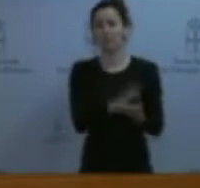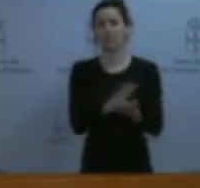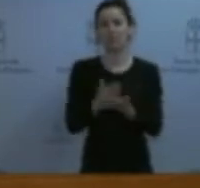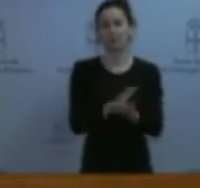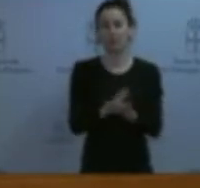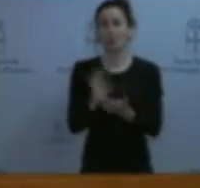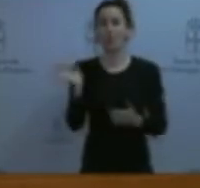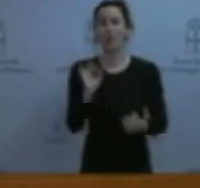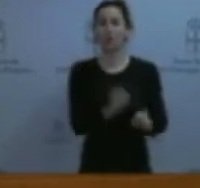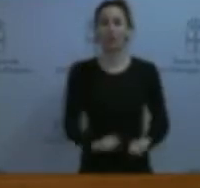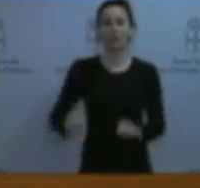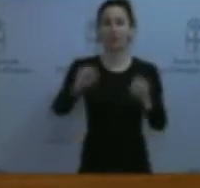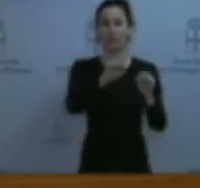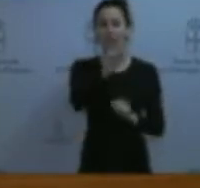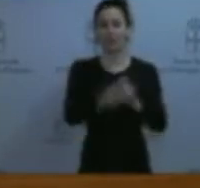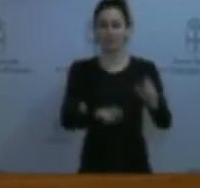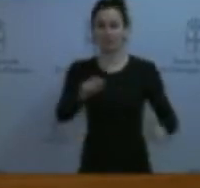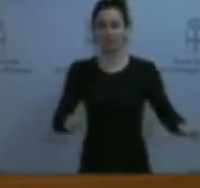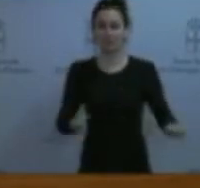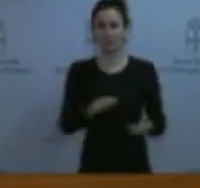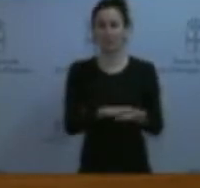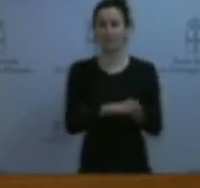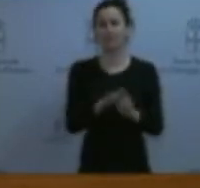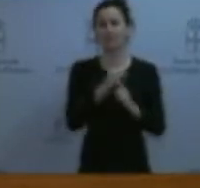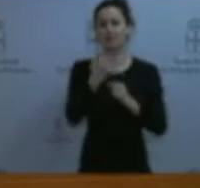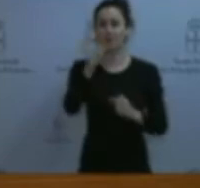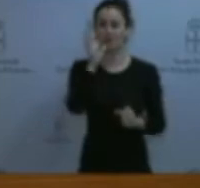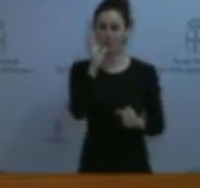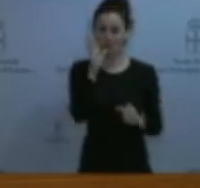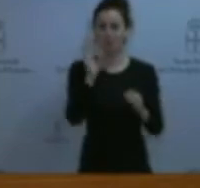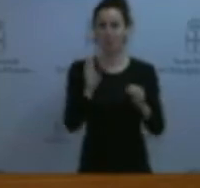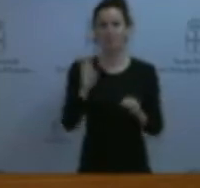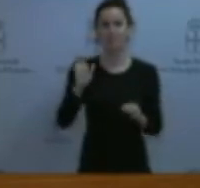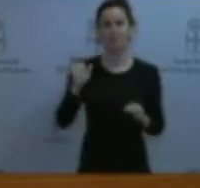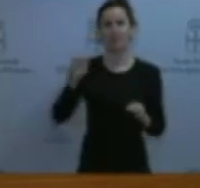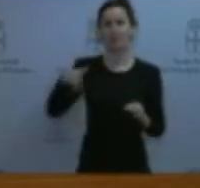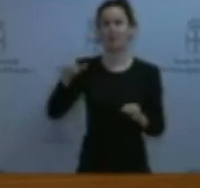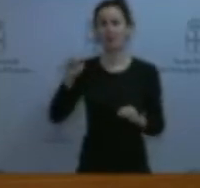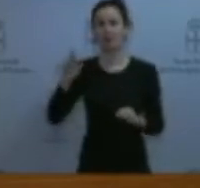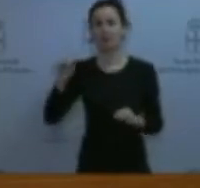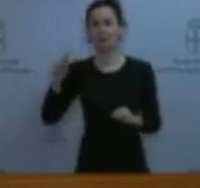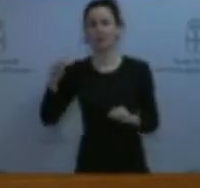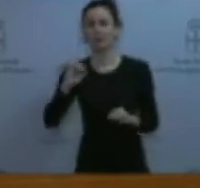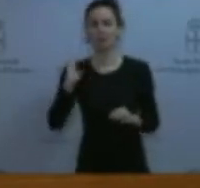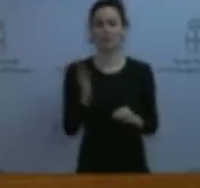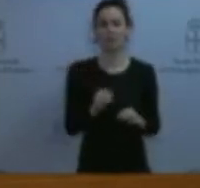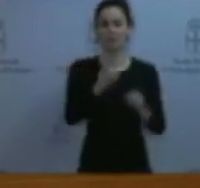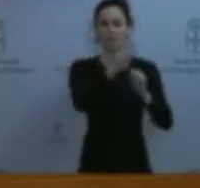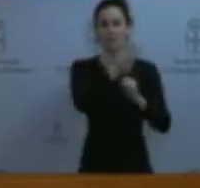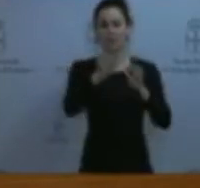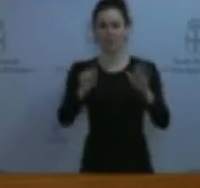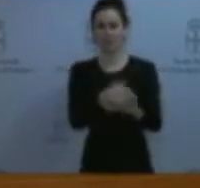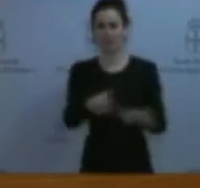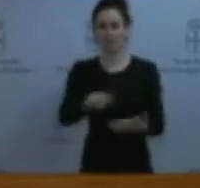pueblo. Podríamos hablar de la situación de aguas en Peñarrubia, con una sanción de 46 millones de